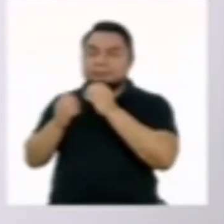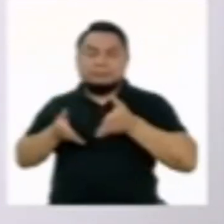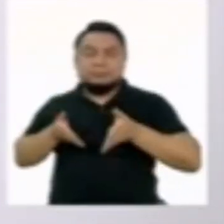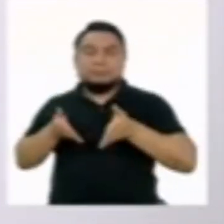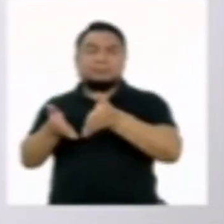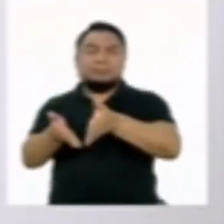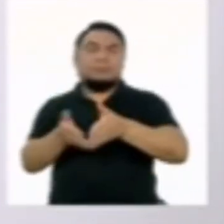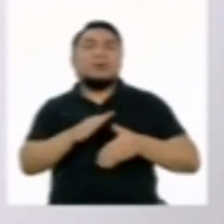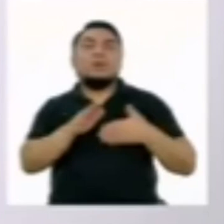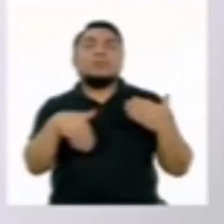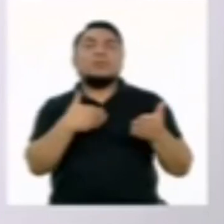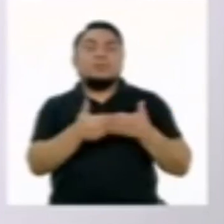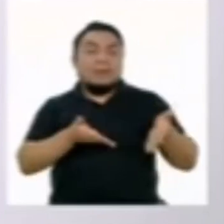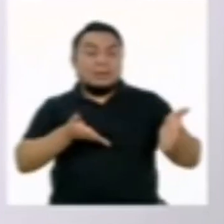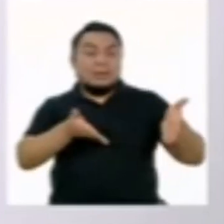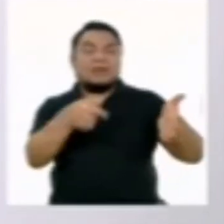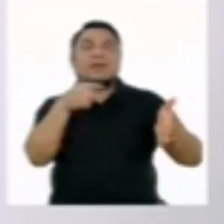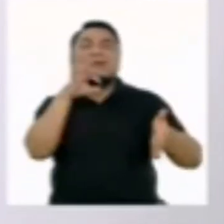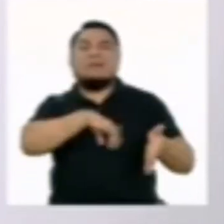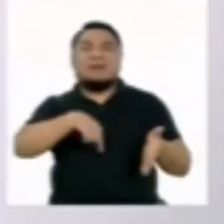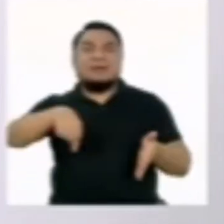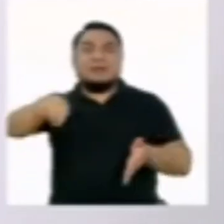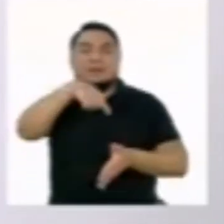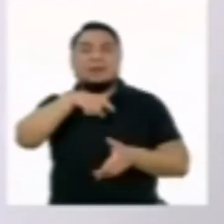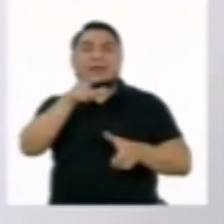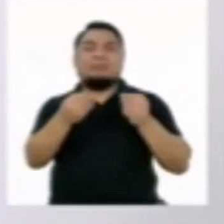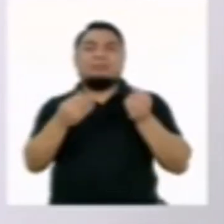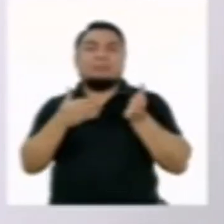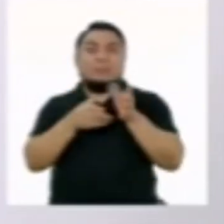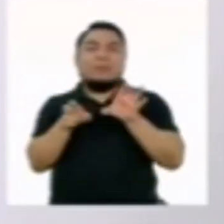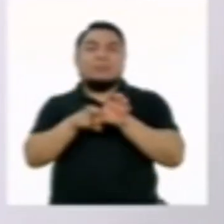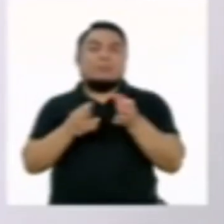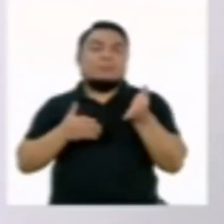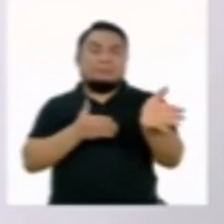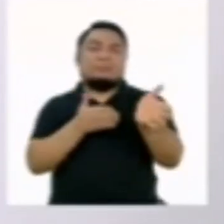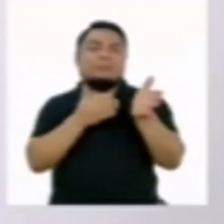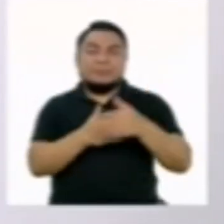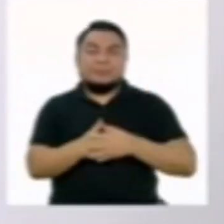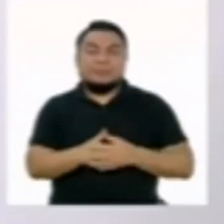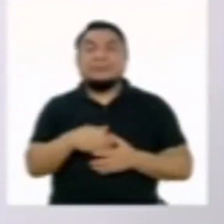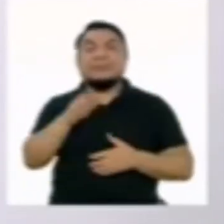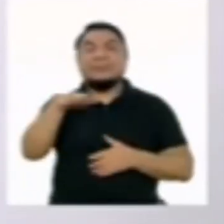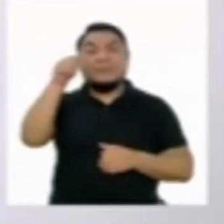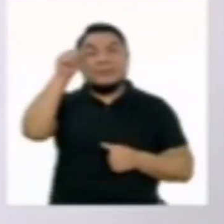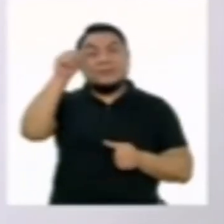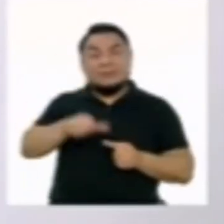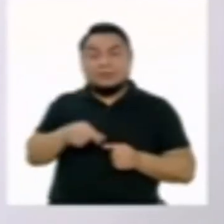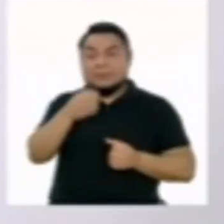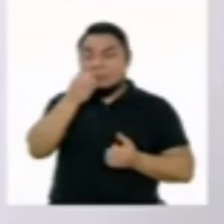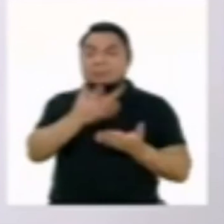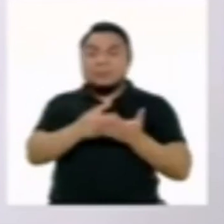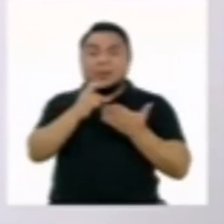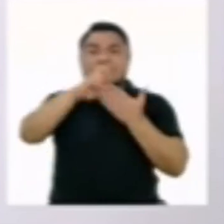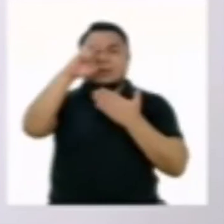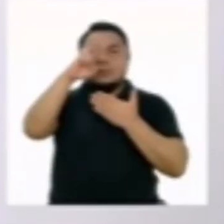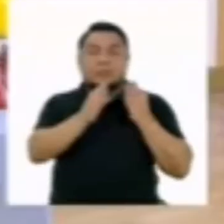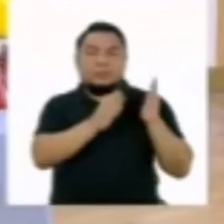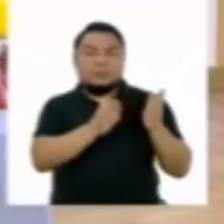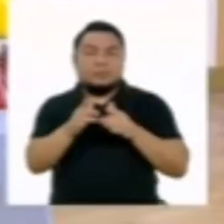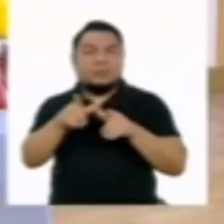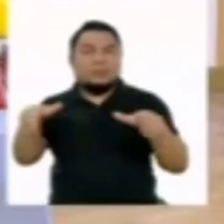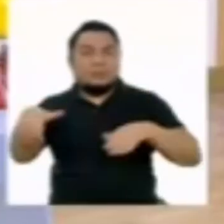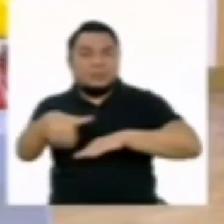pasos a desnivel y vías que favorezcan al transporte masivo de pasajeros. Recuerda, Yanira, un buen planeamiento